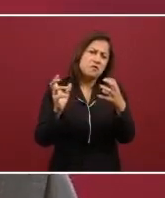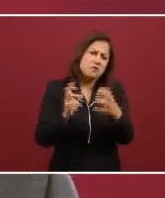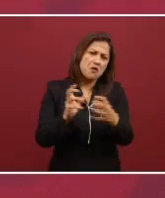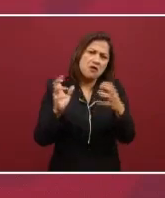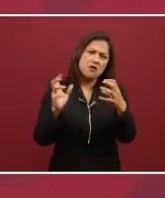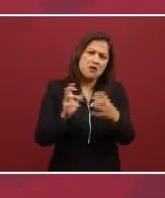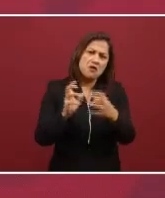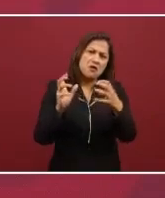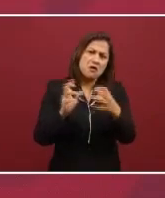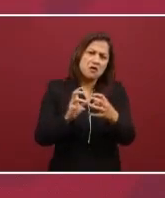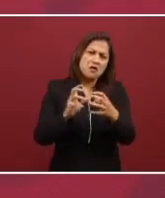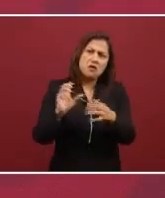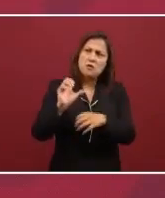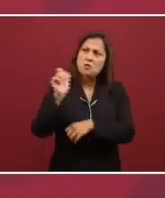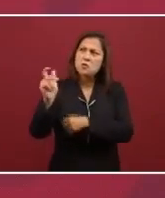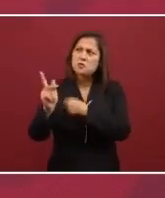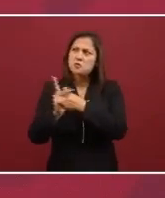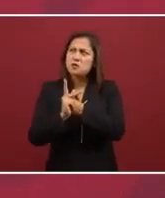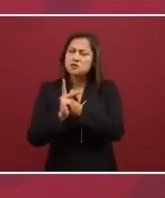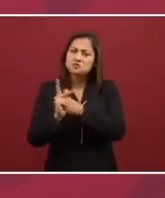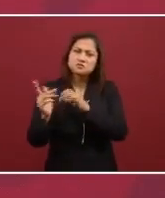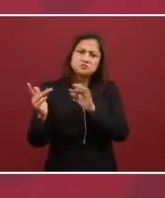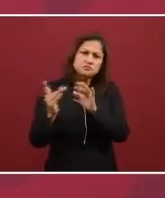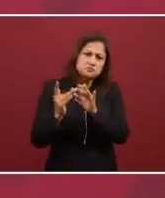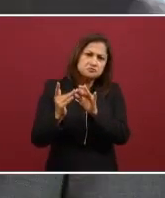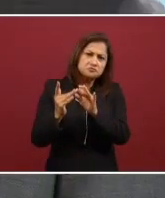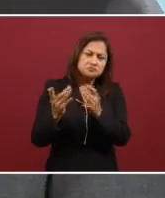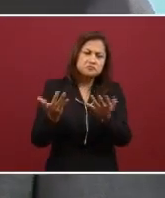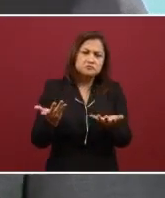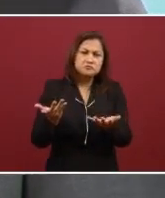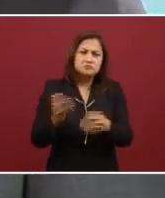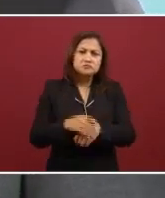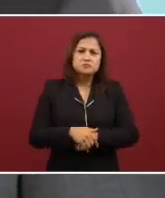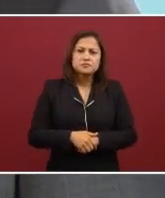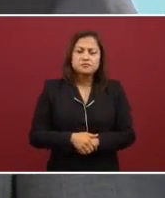relaciones bilaterales deben de